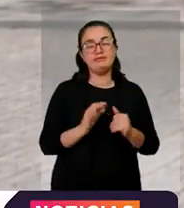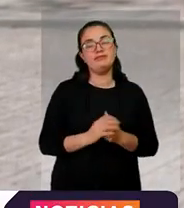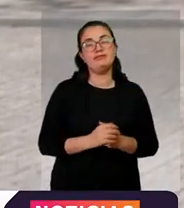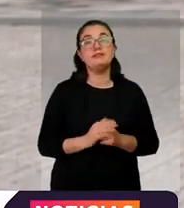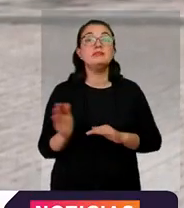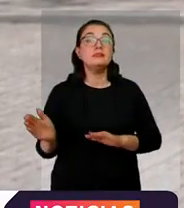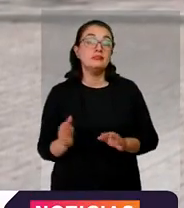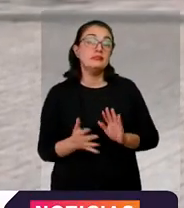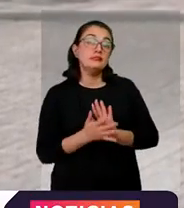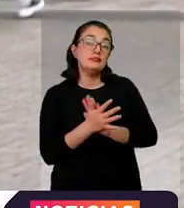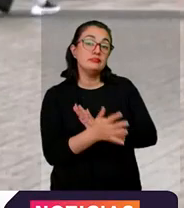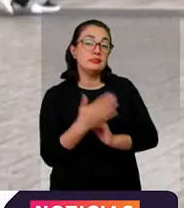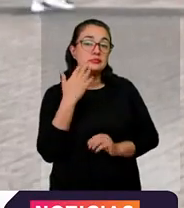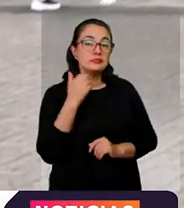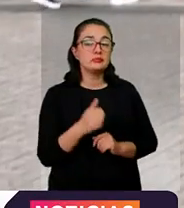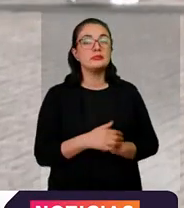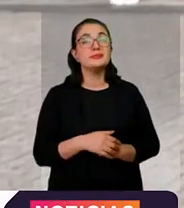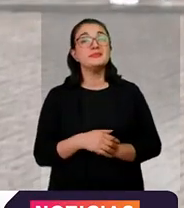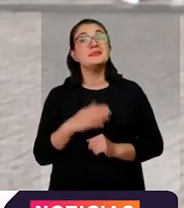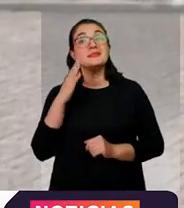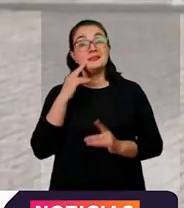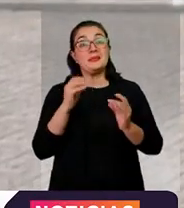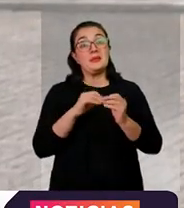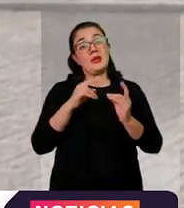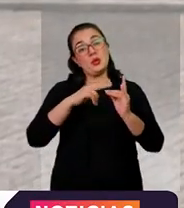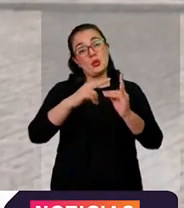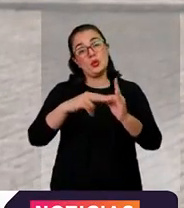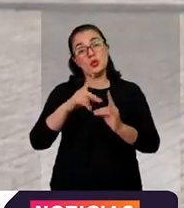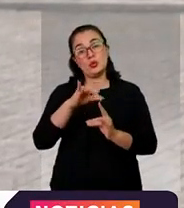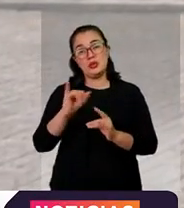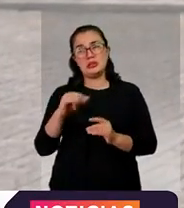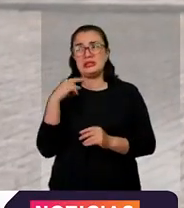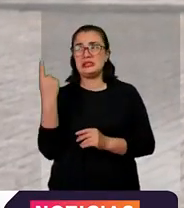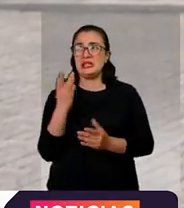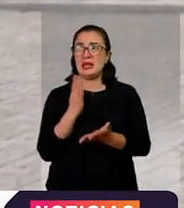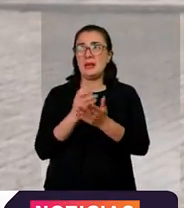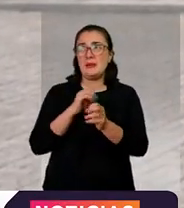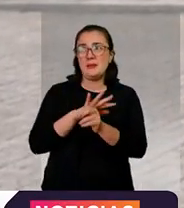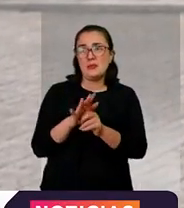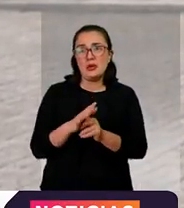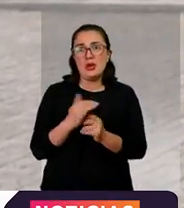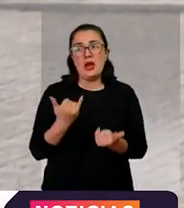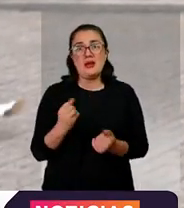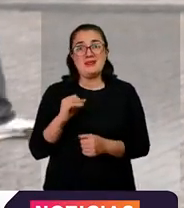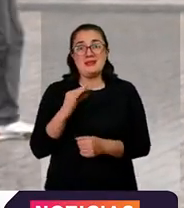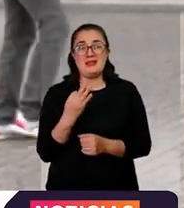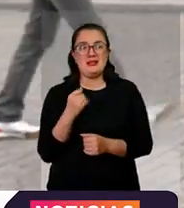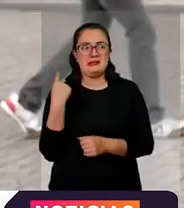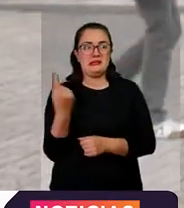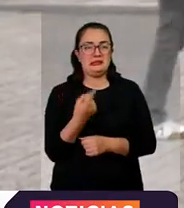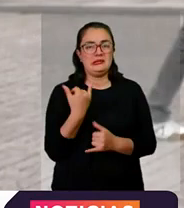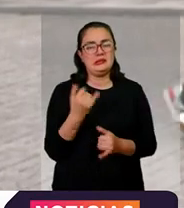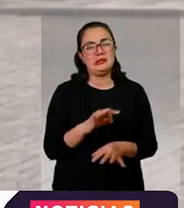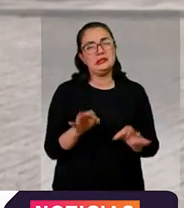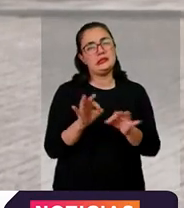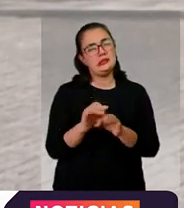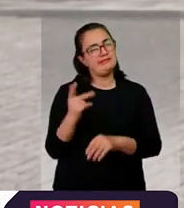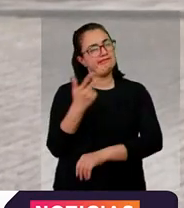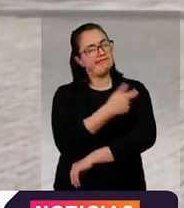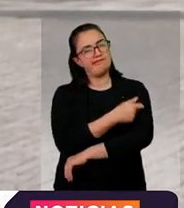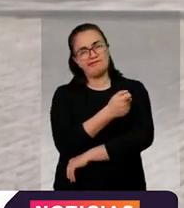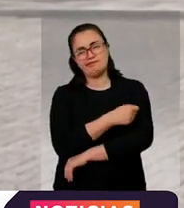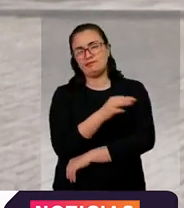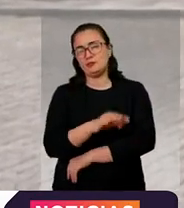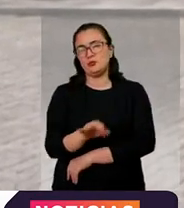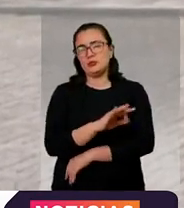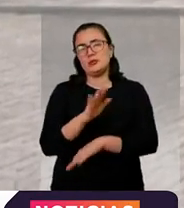de la ampliación de camas UCI en medio de la pandemia o en medio de ese tercer pico, es importante la vacunación. Por eso pidió a las personas que en este momento